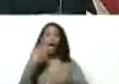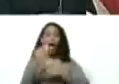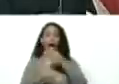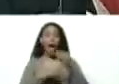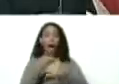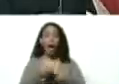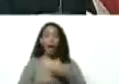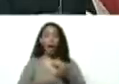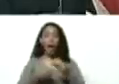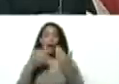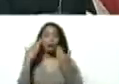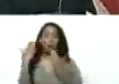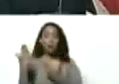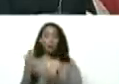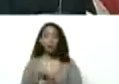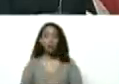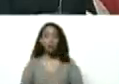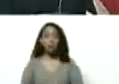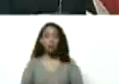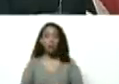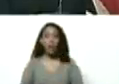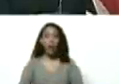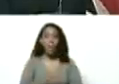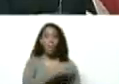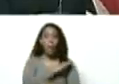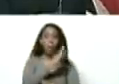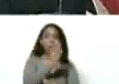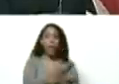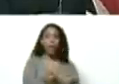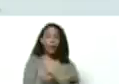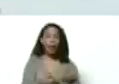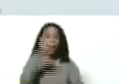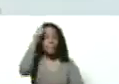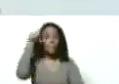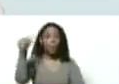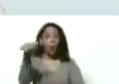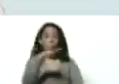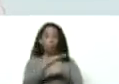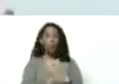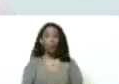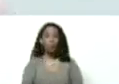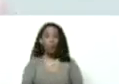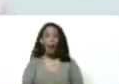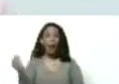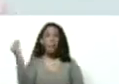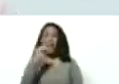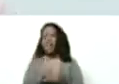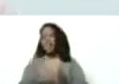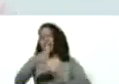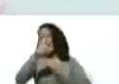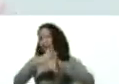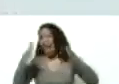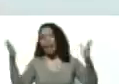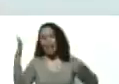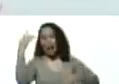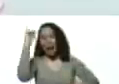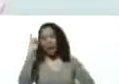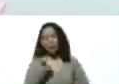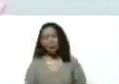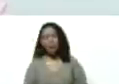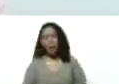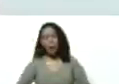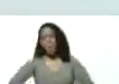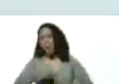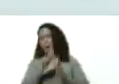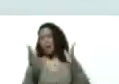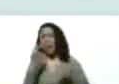redundancia el poder del pueblo es el más grande que hay es el más